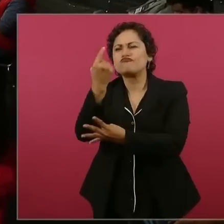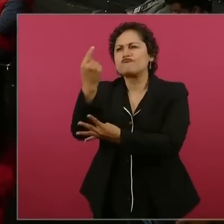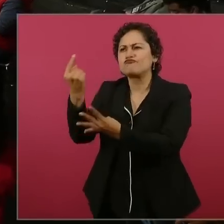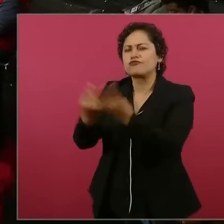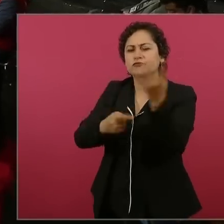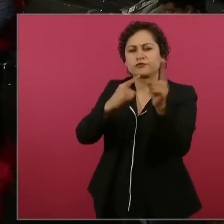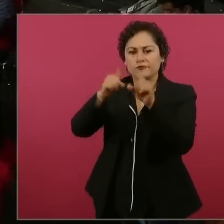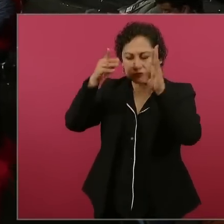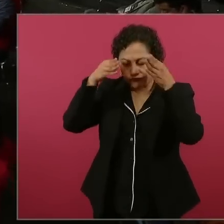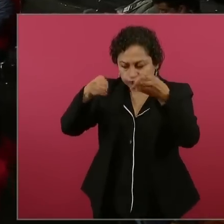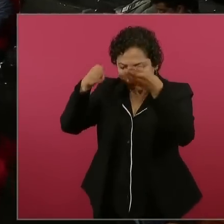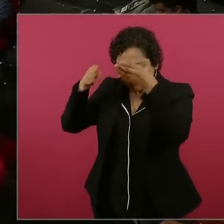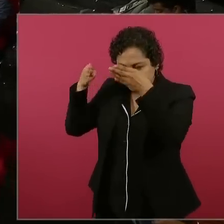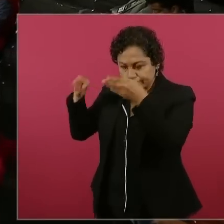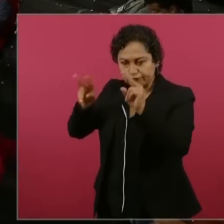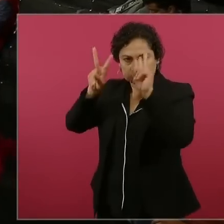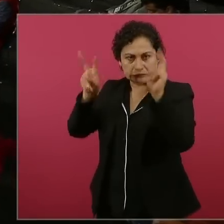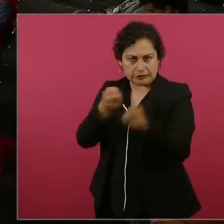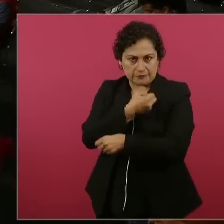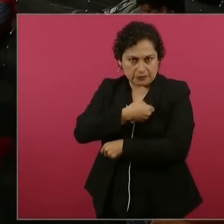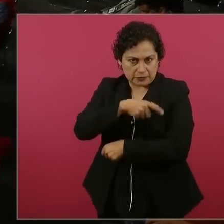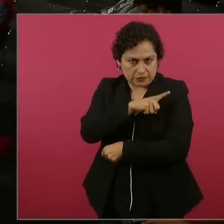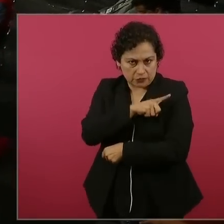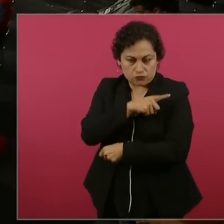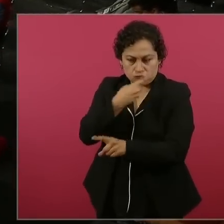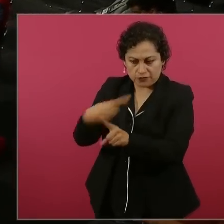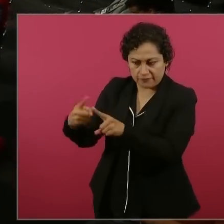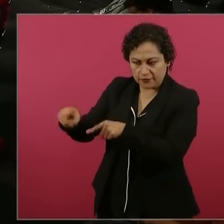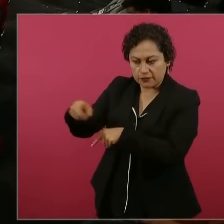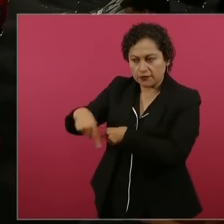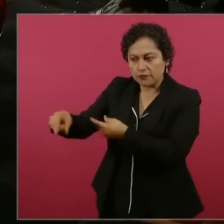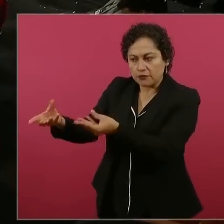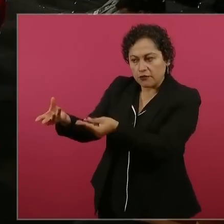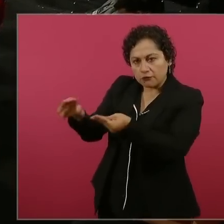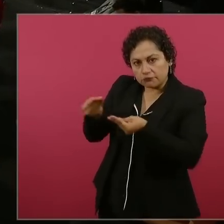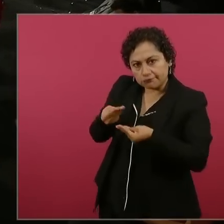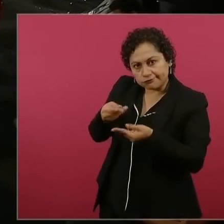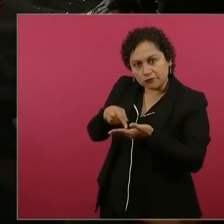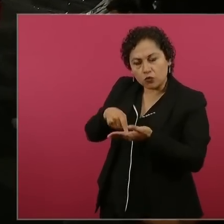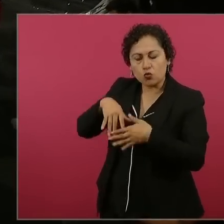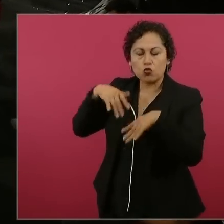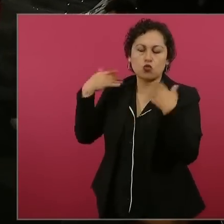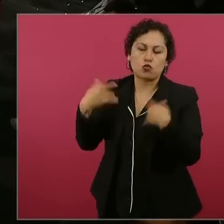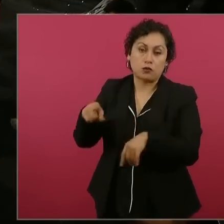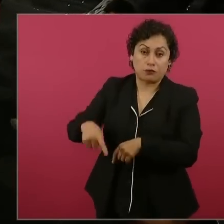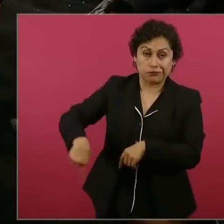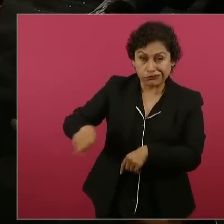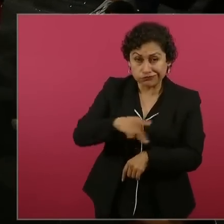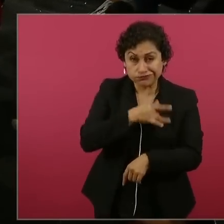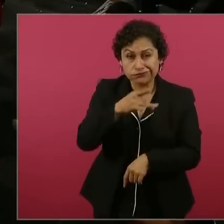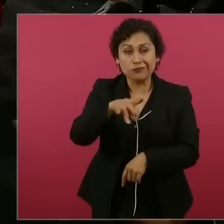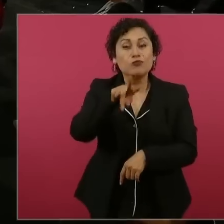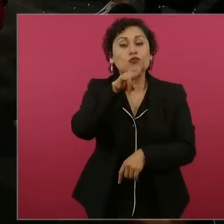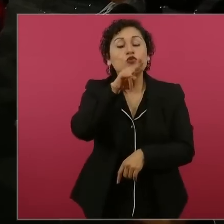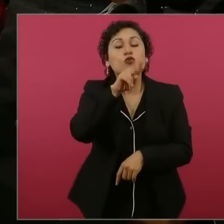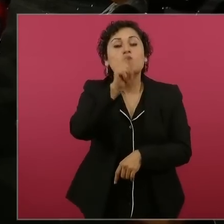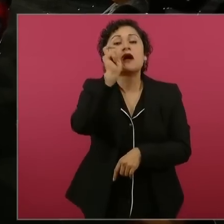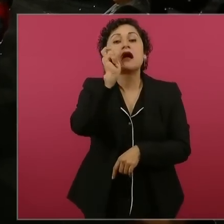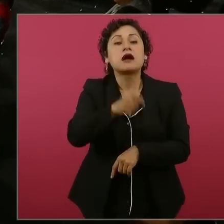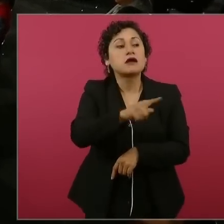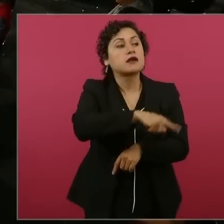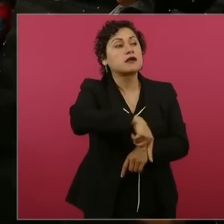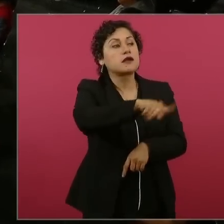médicas, quienes han visto con preocupación el gran desdén y desinterés que hay de parte de las